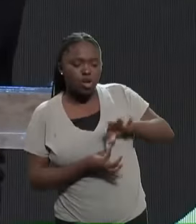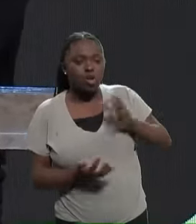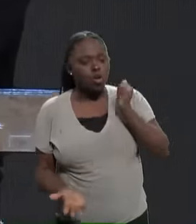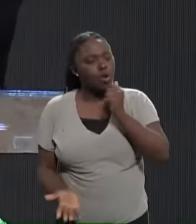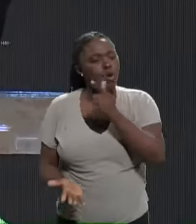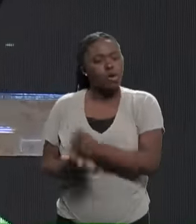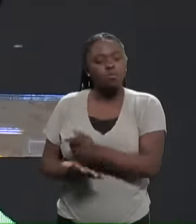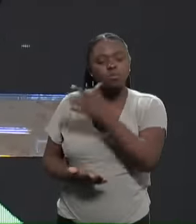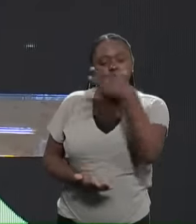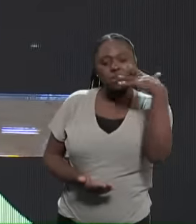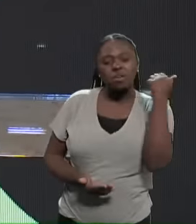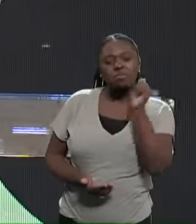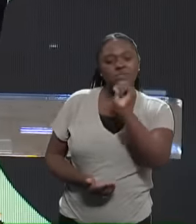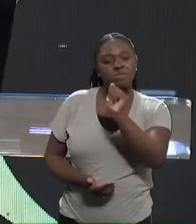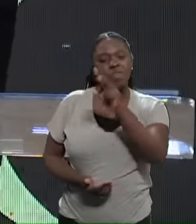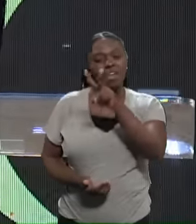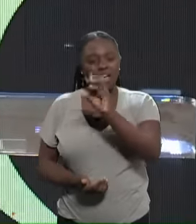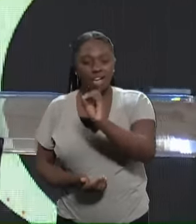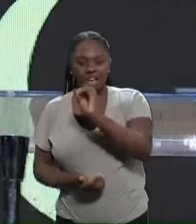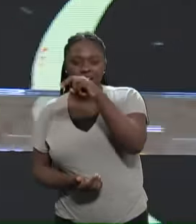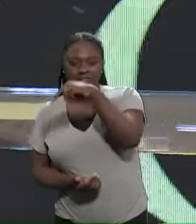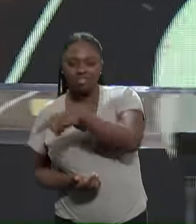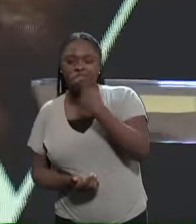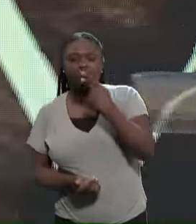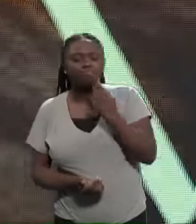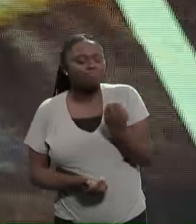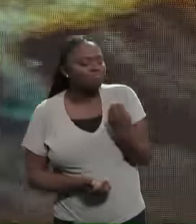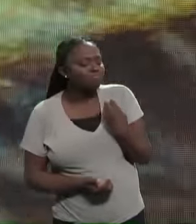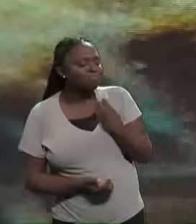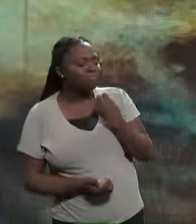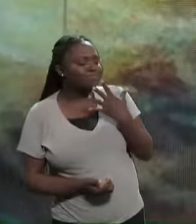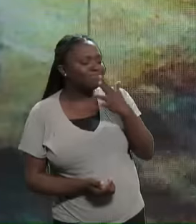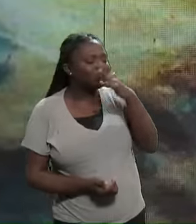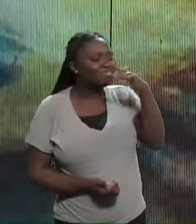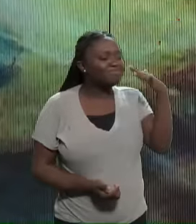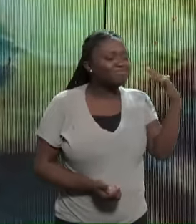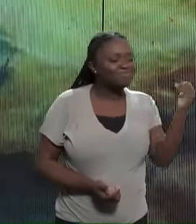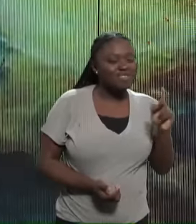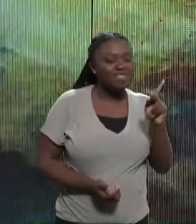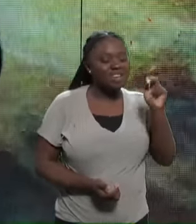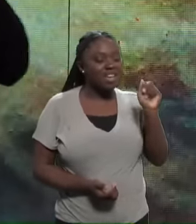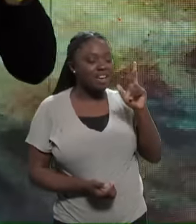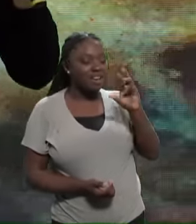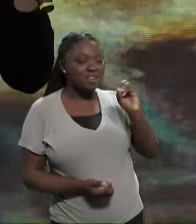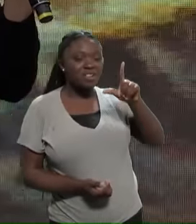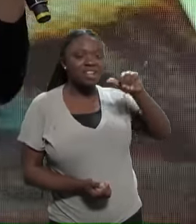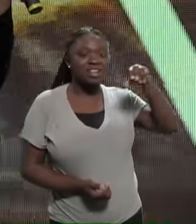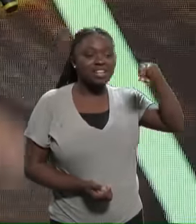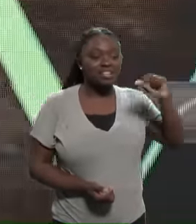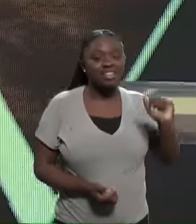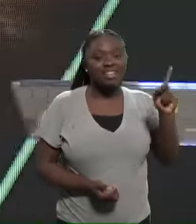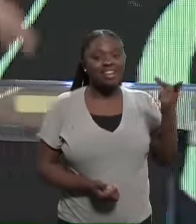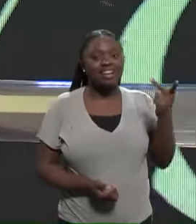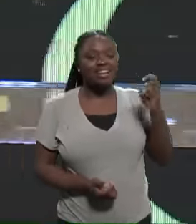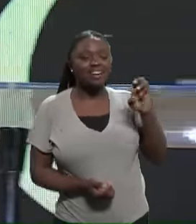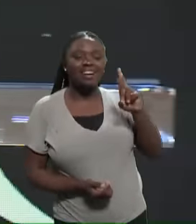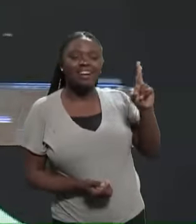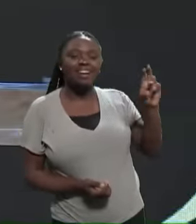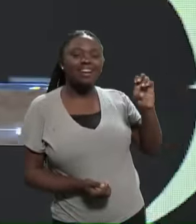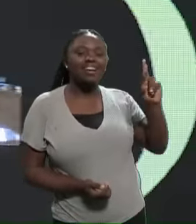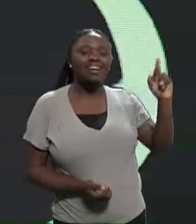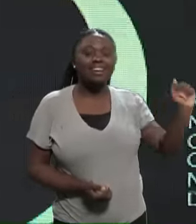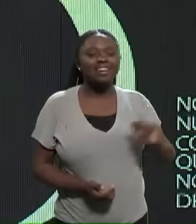Avon y fala: nossa, que cheiro de Carolina Herrera. Ah, yo estoy sintiendo el poder de Dios. Quien tenga espíritu sube en el